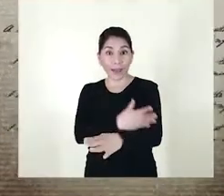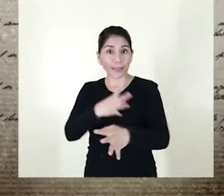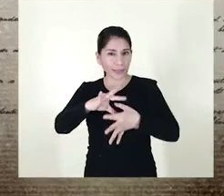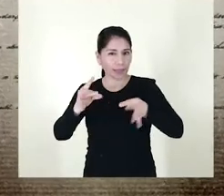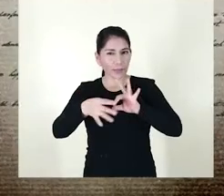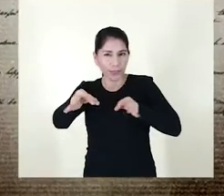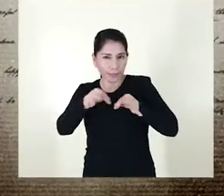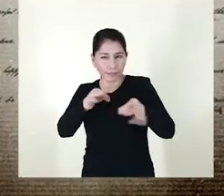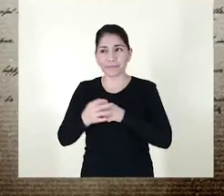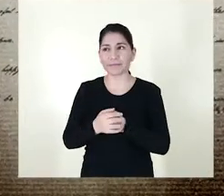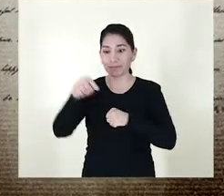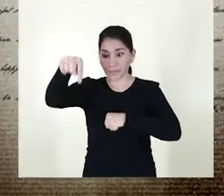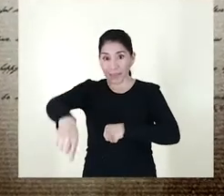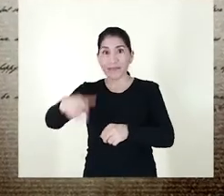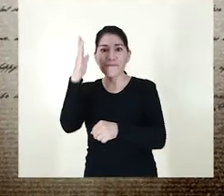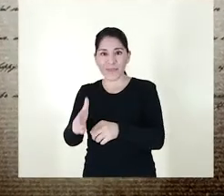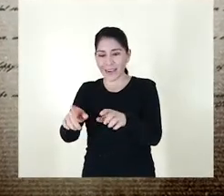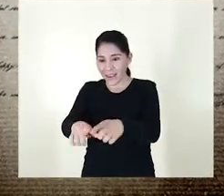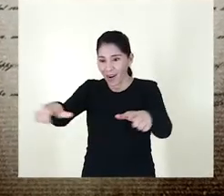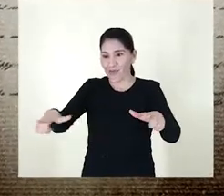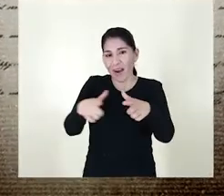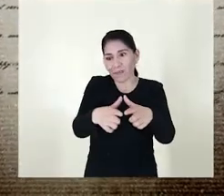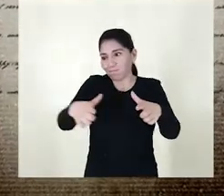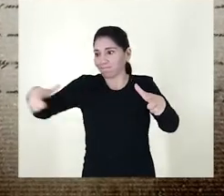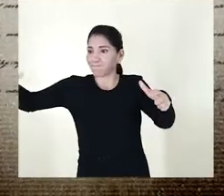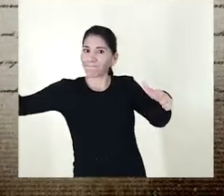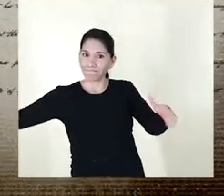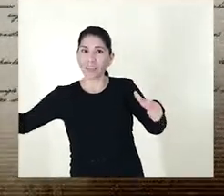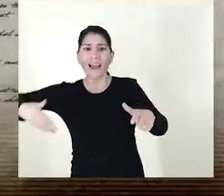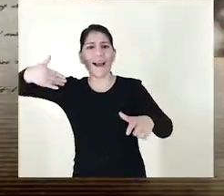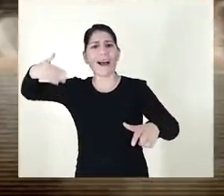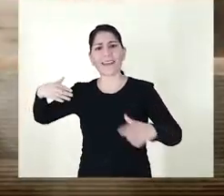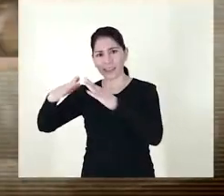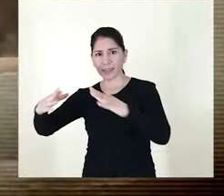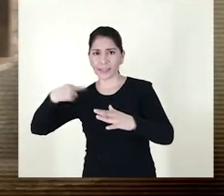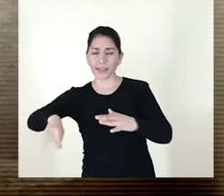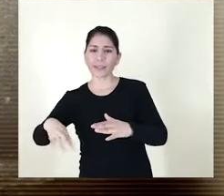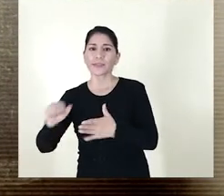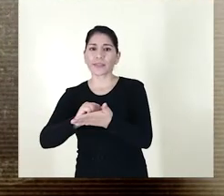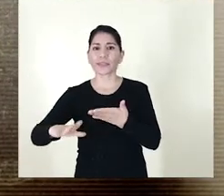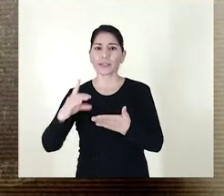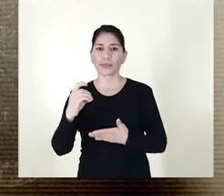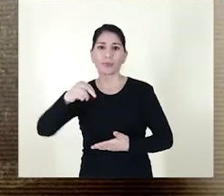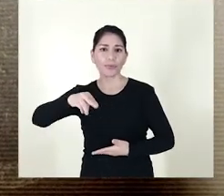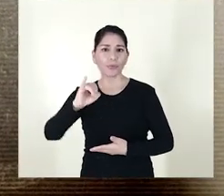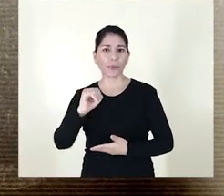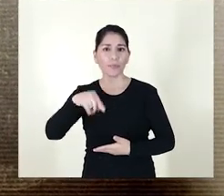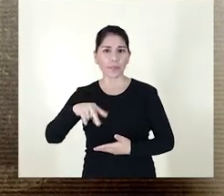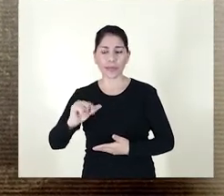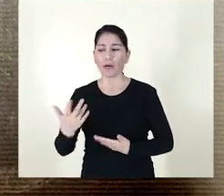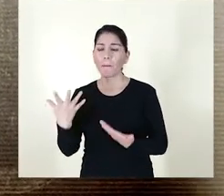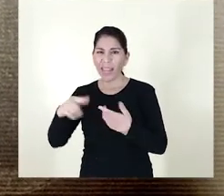de historia antes. Esta cruz esquinera marca los linderos del gran terreno que fue del convento de Santo Domingo, cuyo claustro de